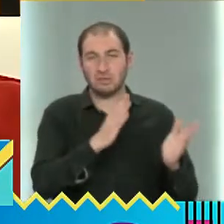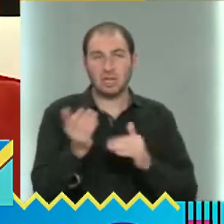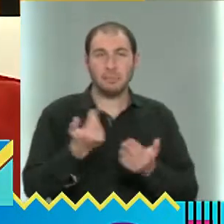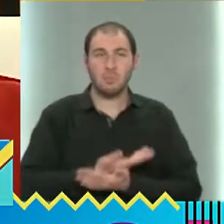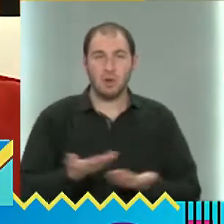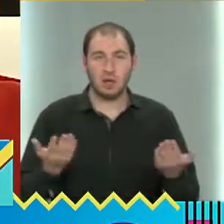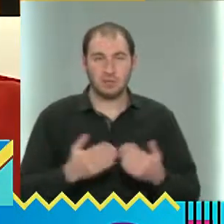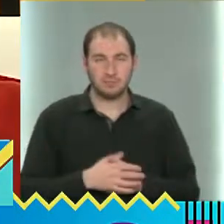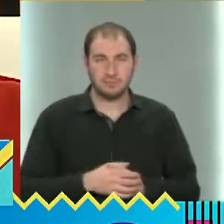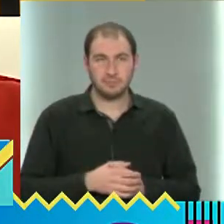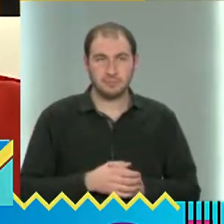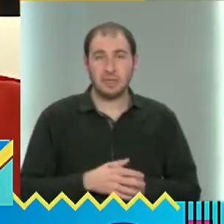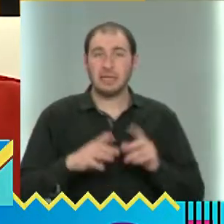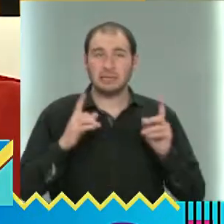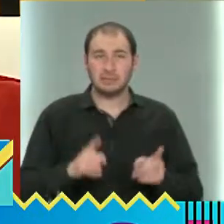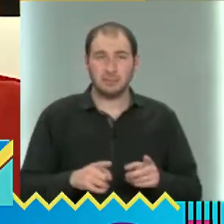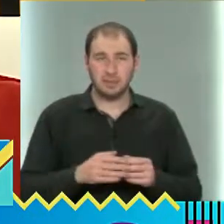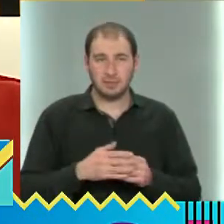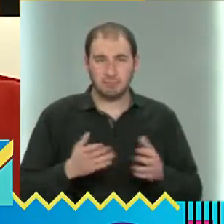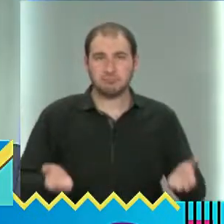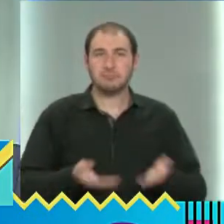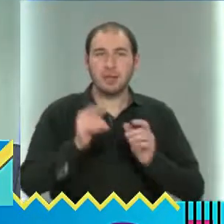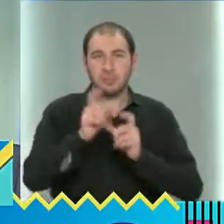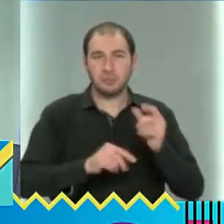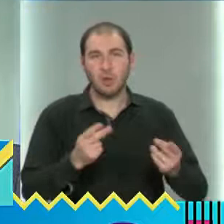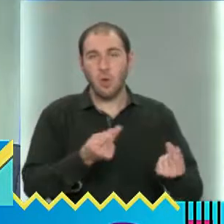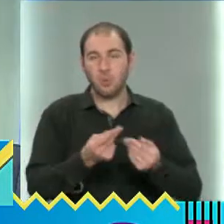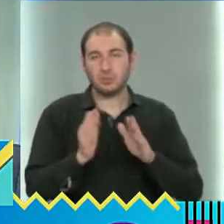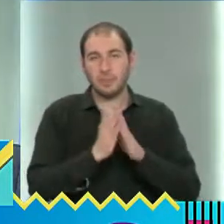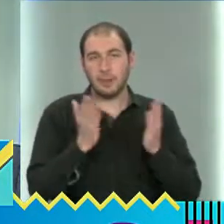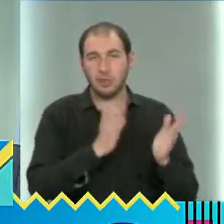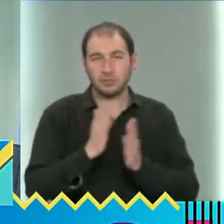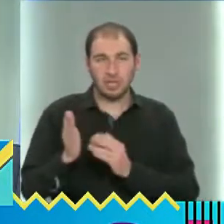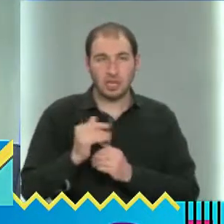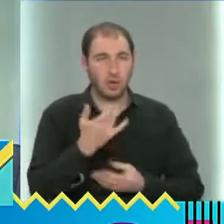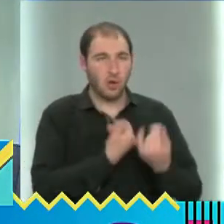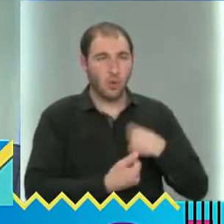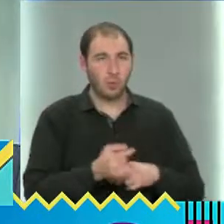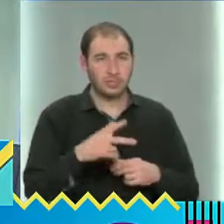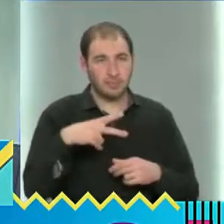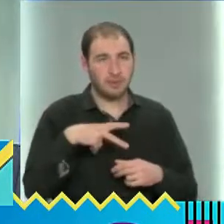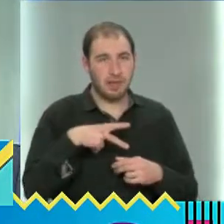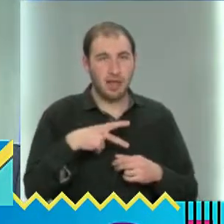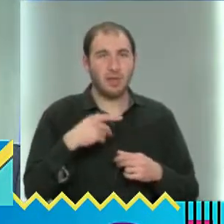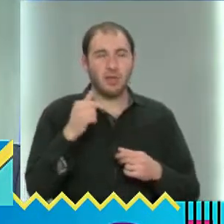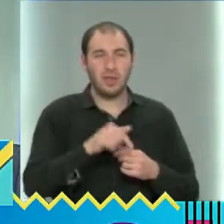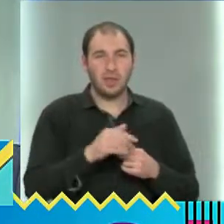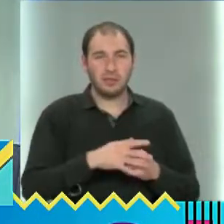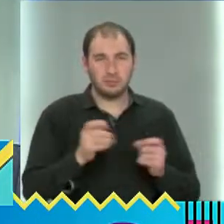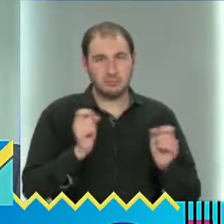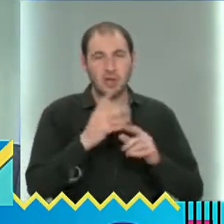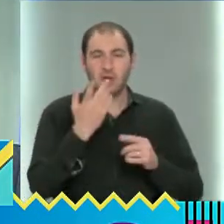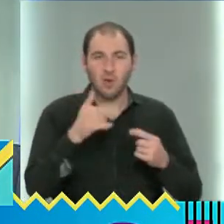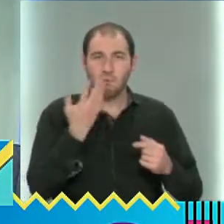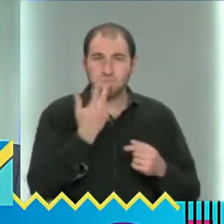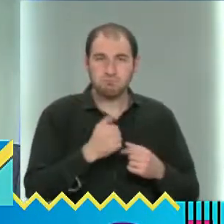populares. También empujar a la gente a usar las bibliotecas. Sí, lo que decíamos quizás fuera del aire, que es un poco esto de despertar el